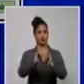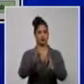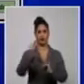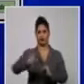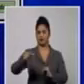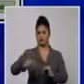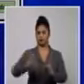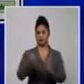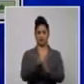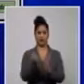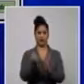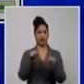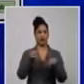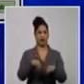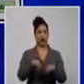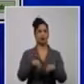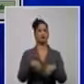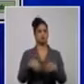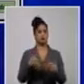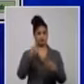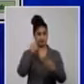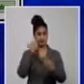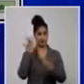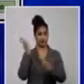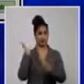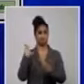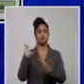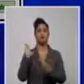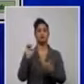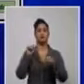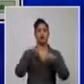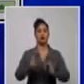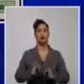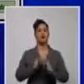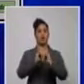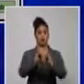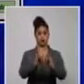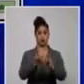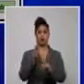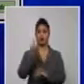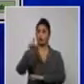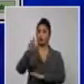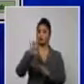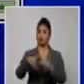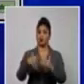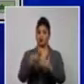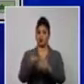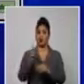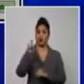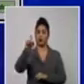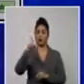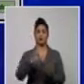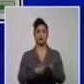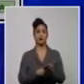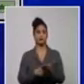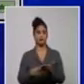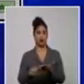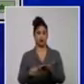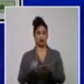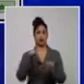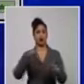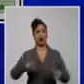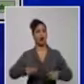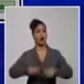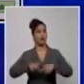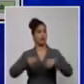puede apreciar, y ha sido el comportamiento en los últimos días, las últimas semanas, la curva con una tendencia